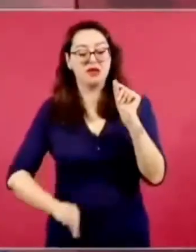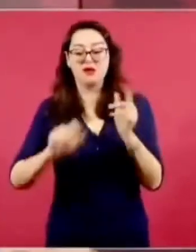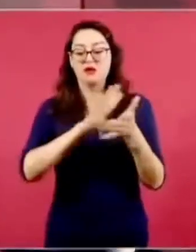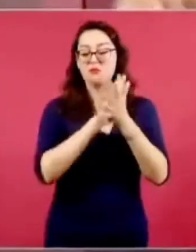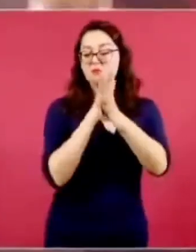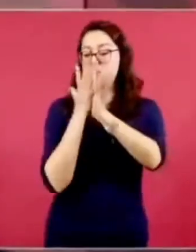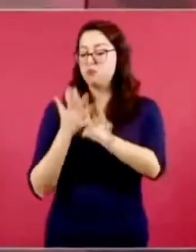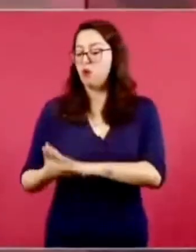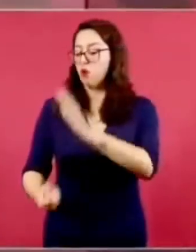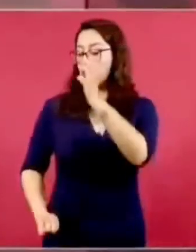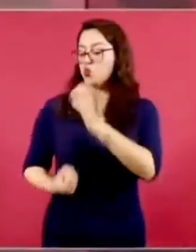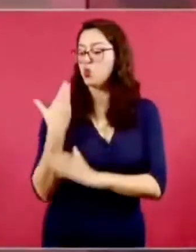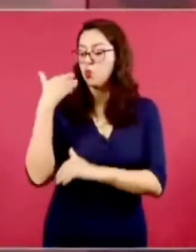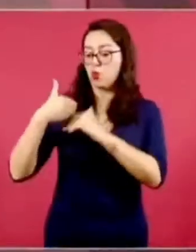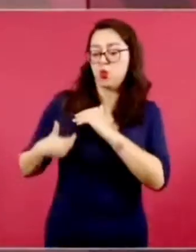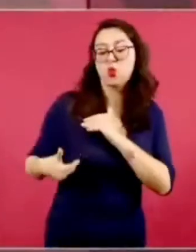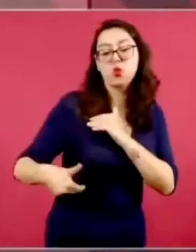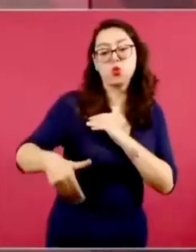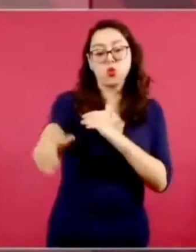es buena para todos.